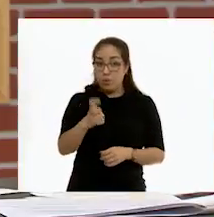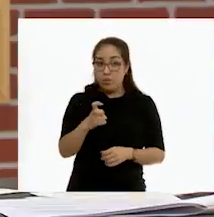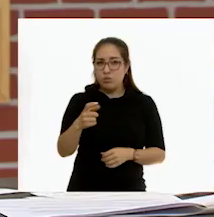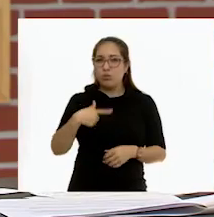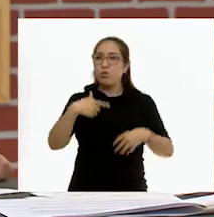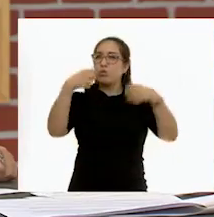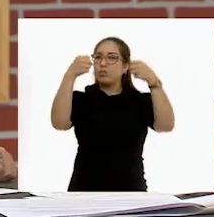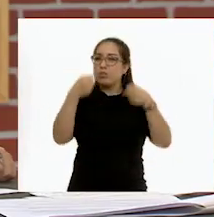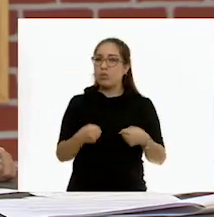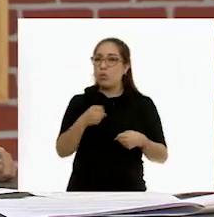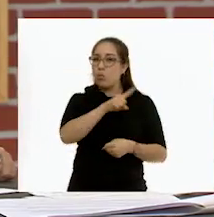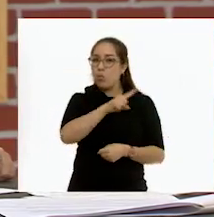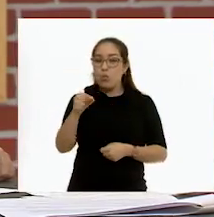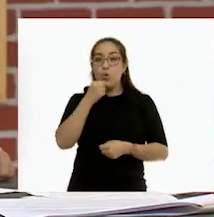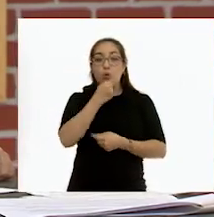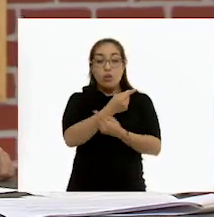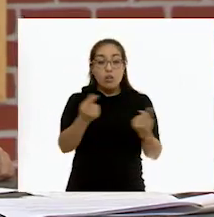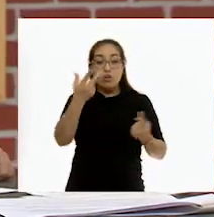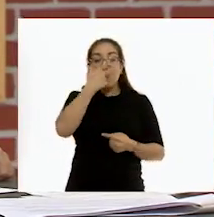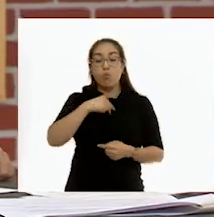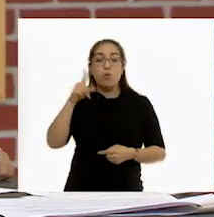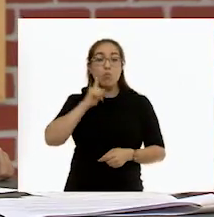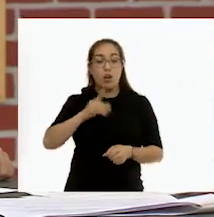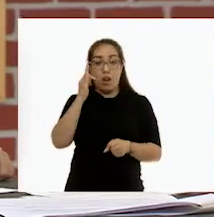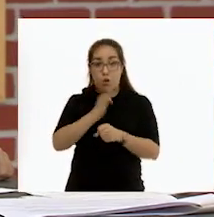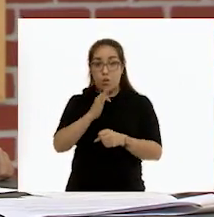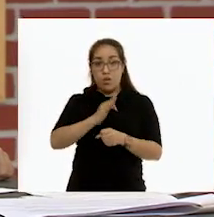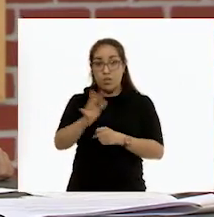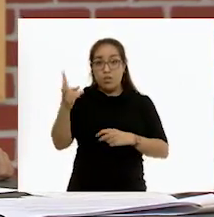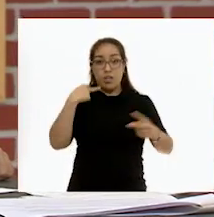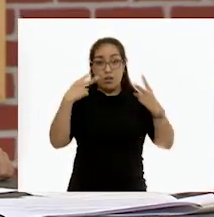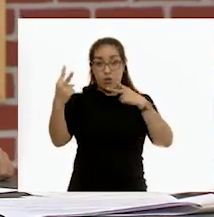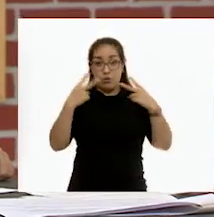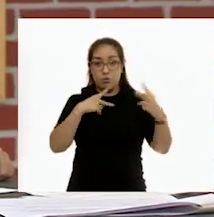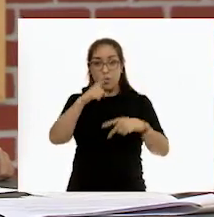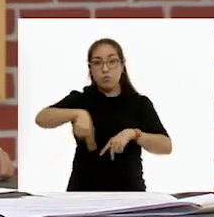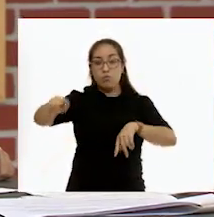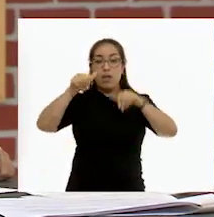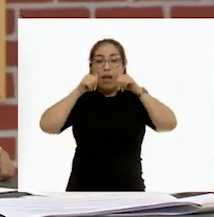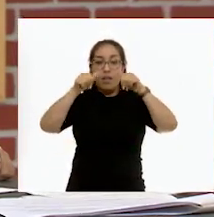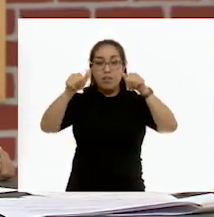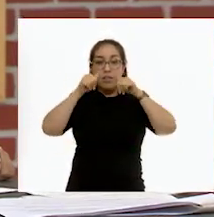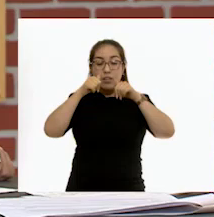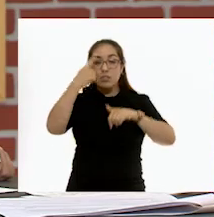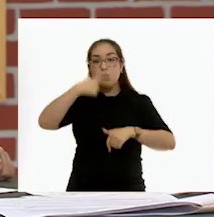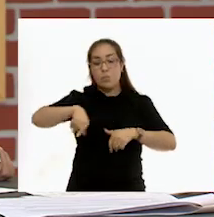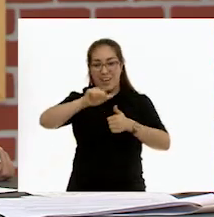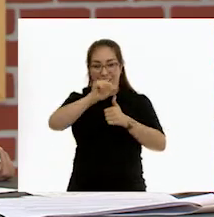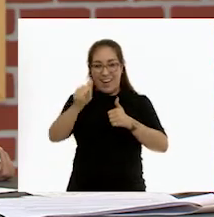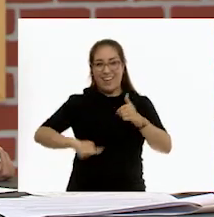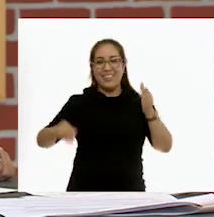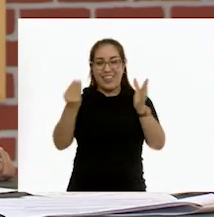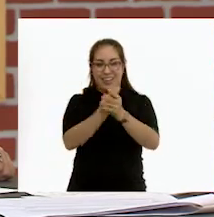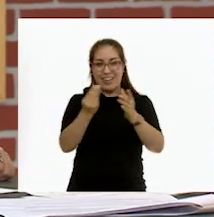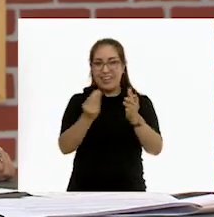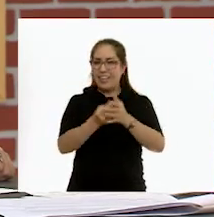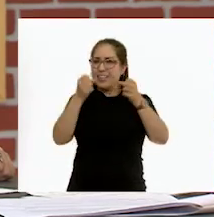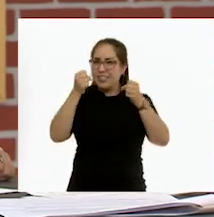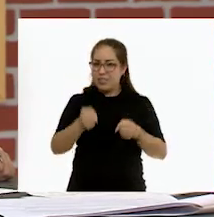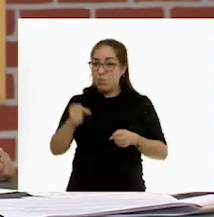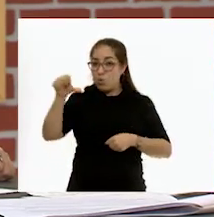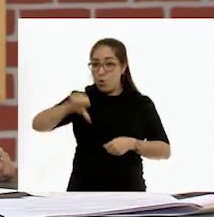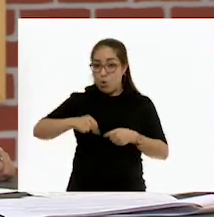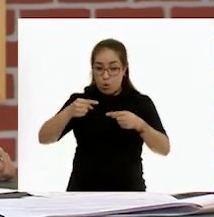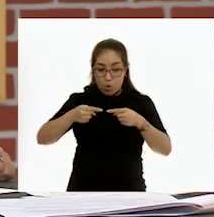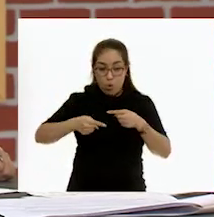estoy seguro que todos los niños que nos ven desde sus casitas poniendo mucha atención a su clase de artes, a partir de